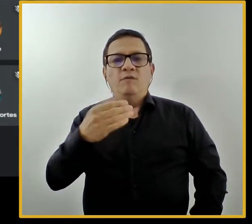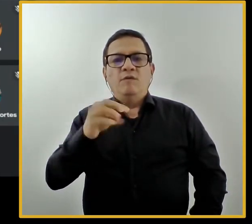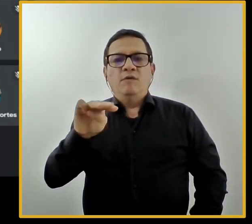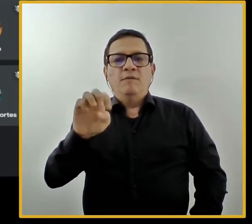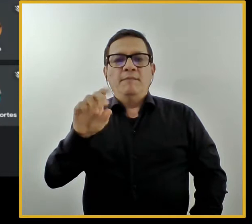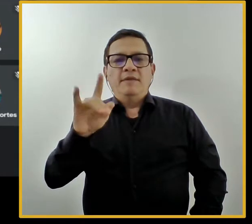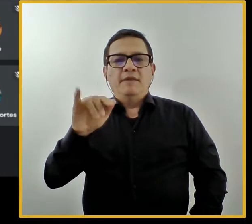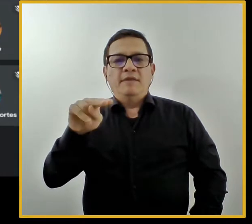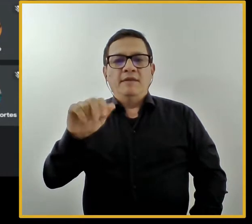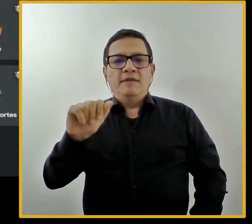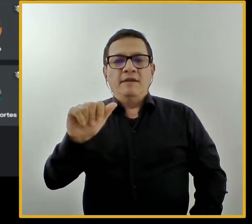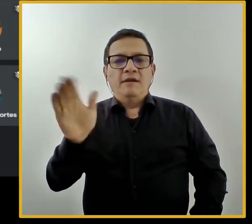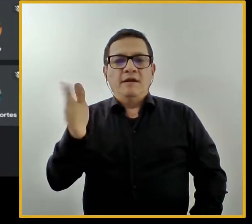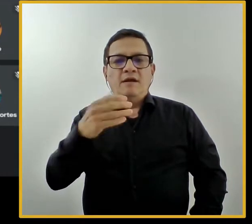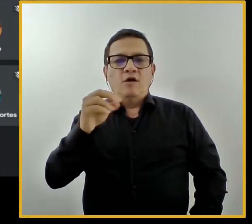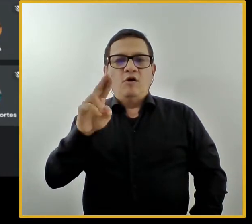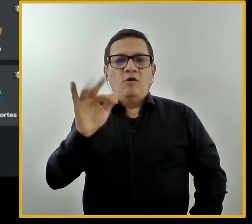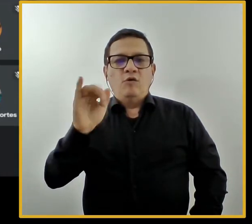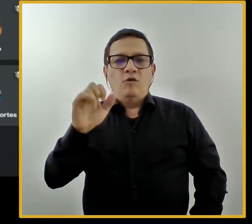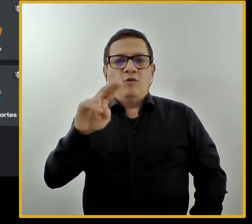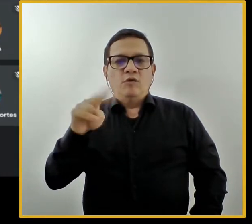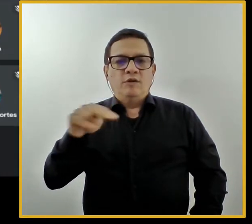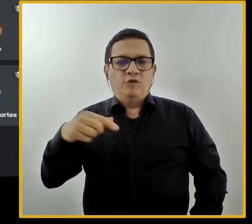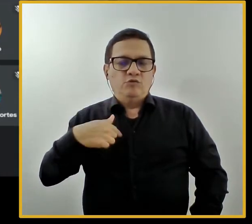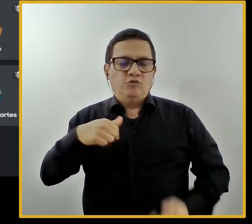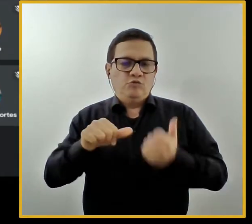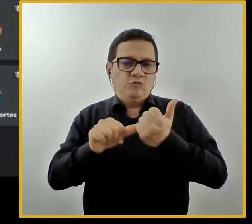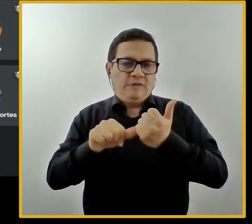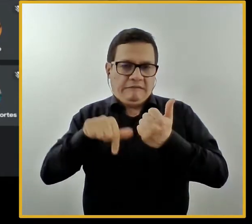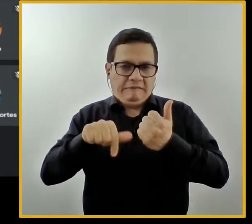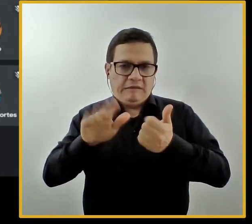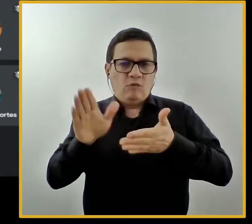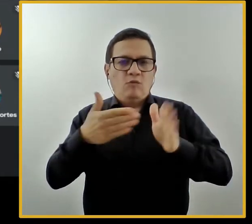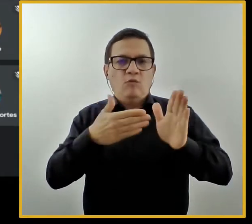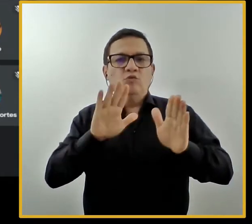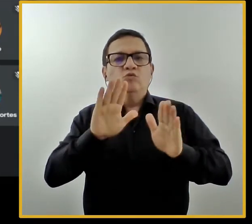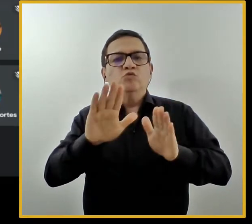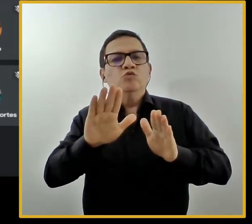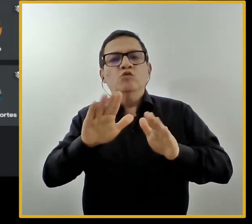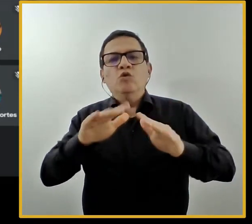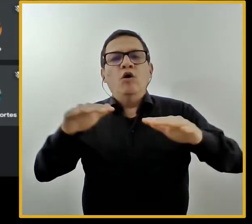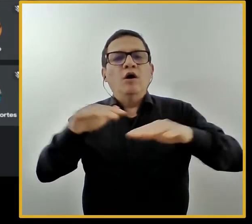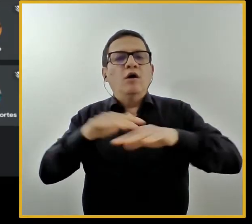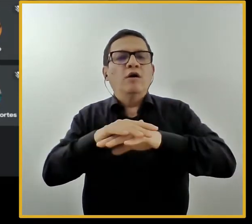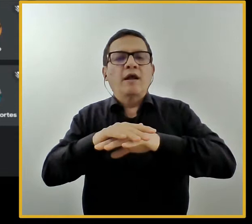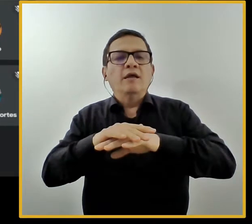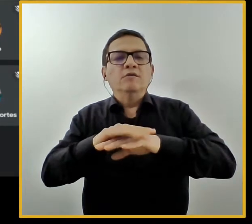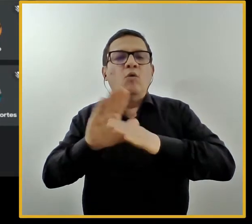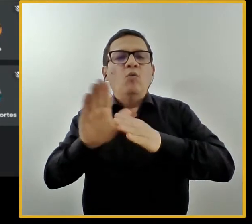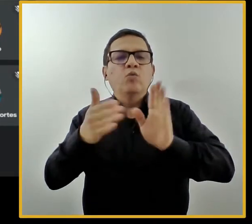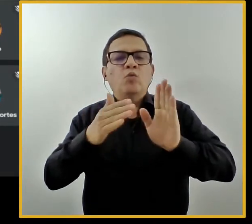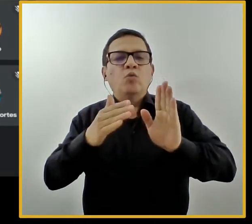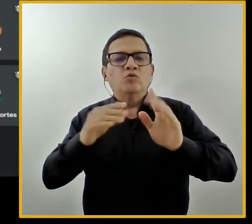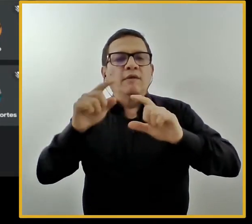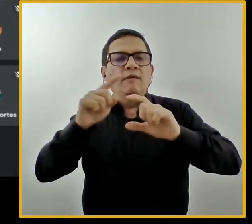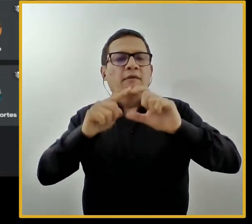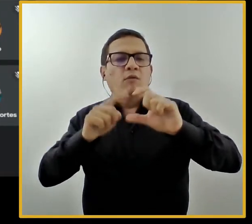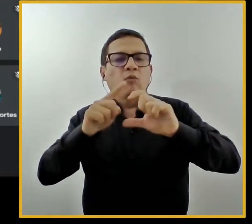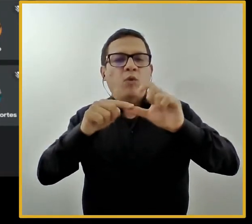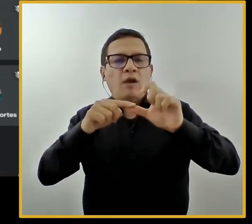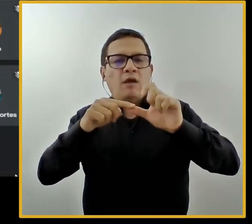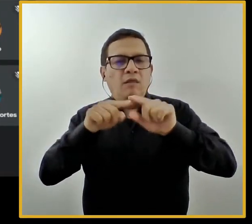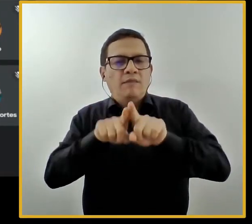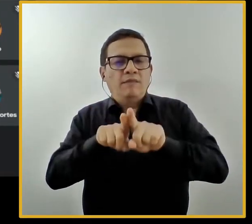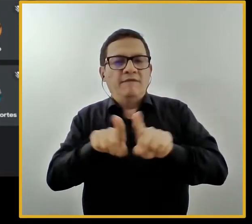este curso y en nombre de toda la red de tutores de ecuaciones diferenciales les brindamos un caluroso saludo.